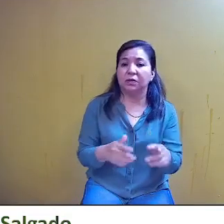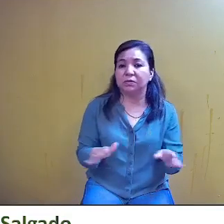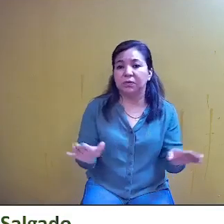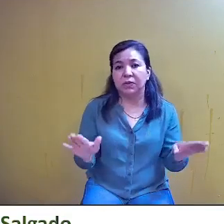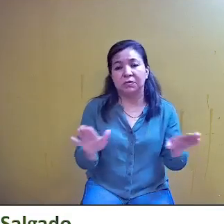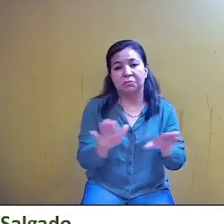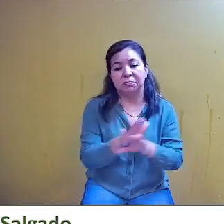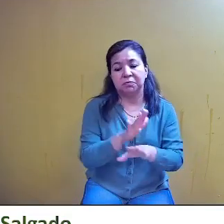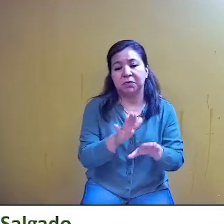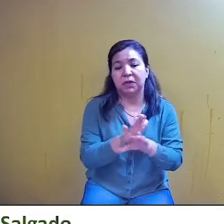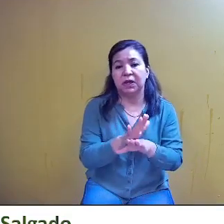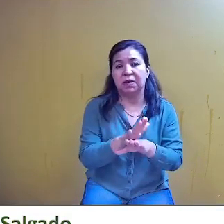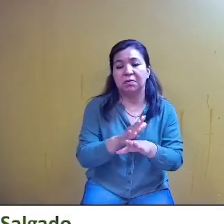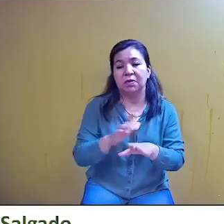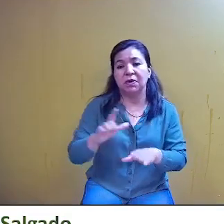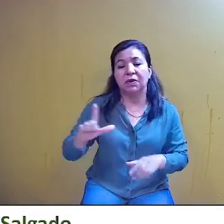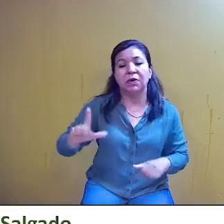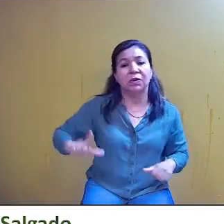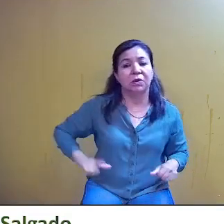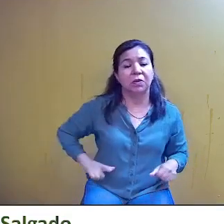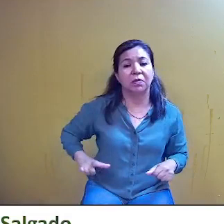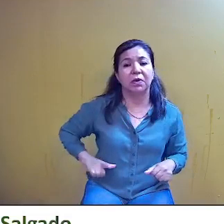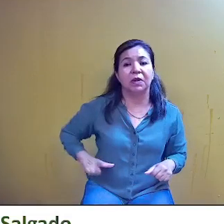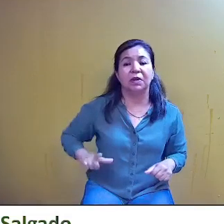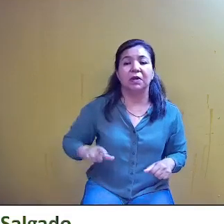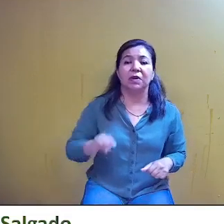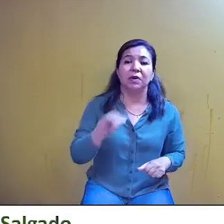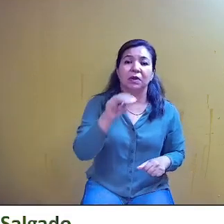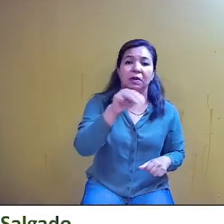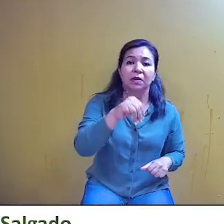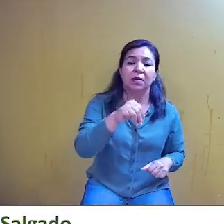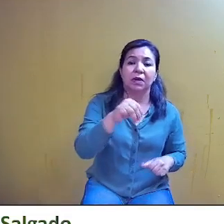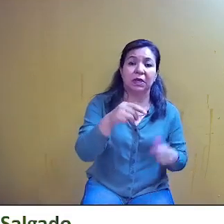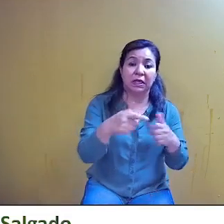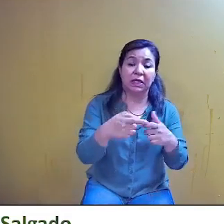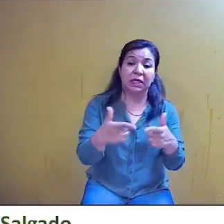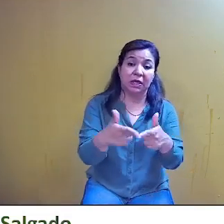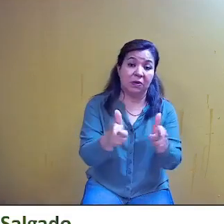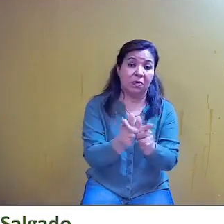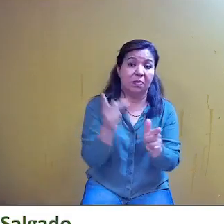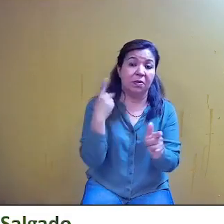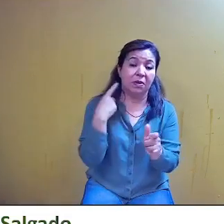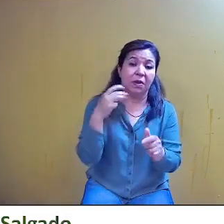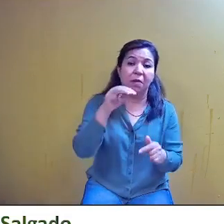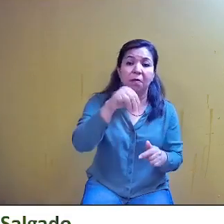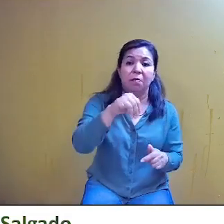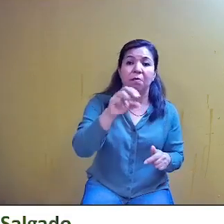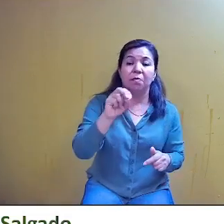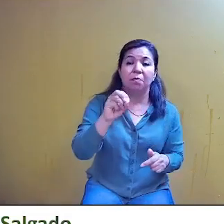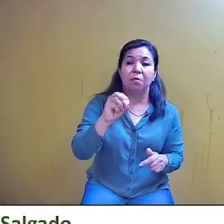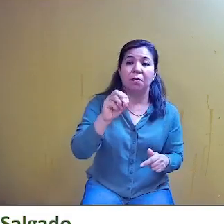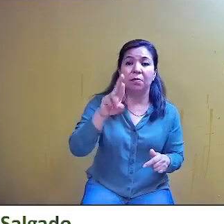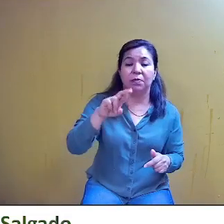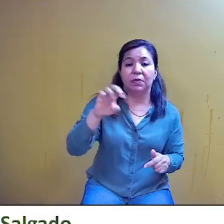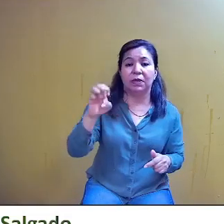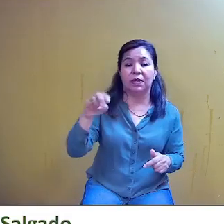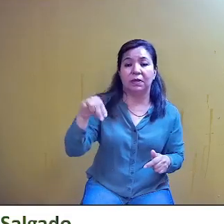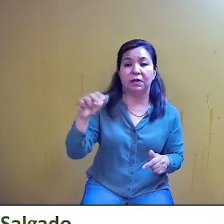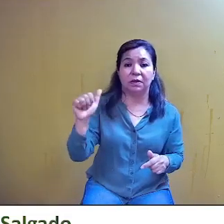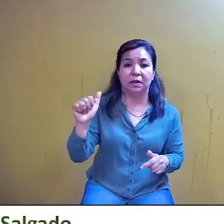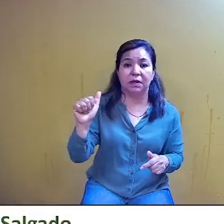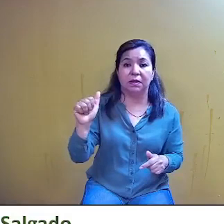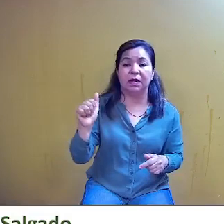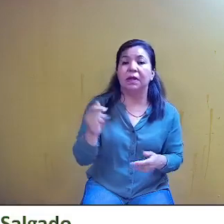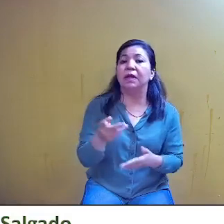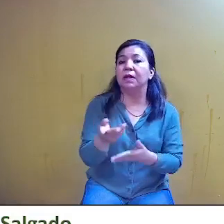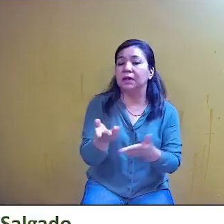en los gobiernos de Morena, sin mencionar ningún proceso electoral ni solicitar el voto a